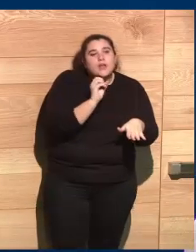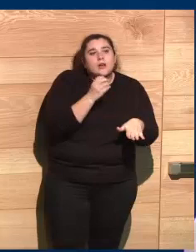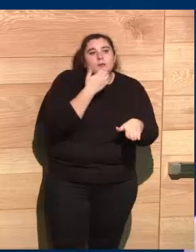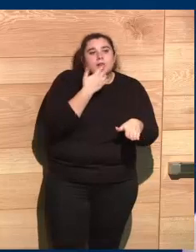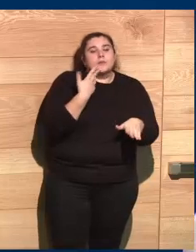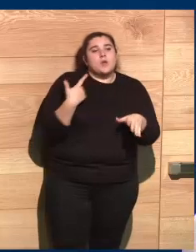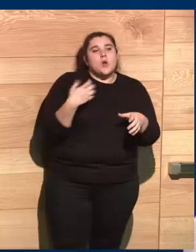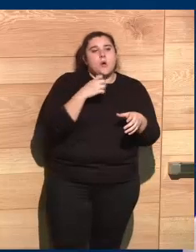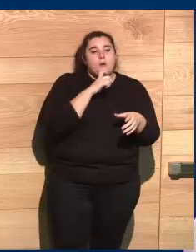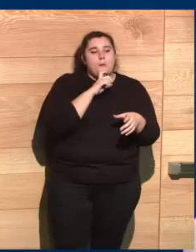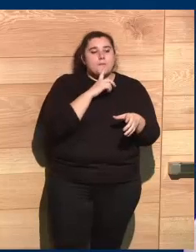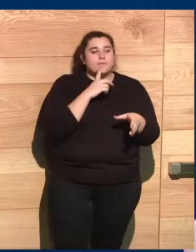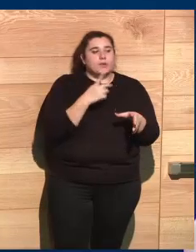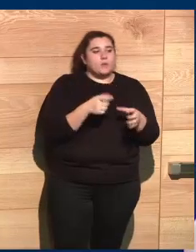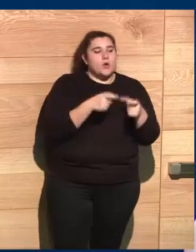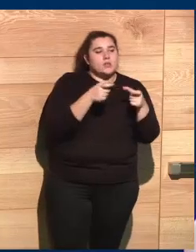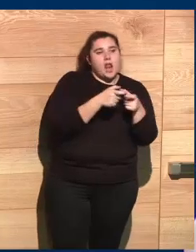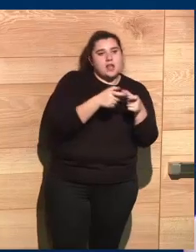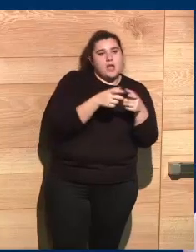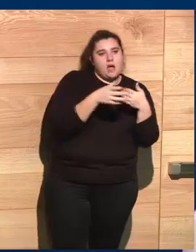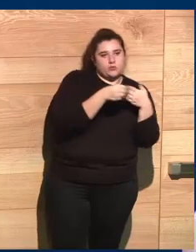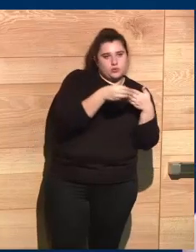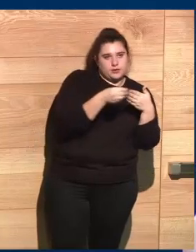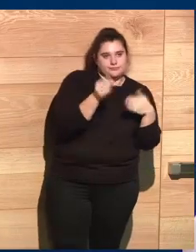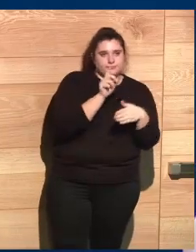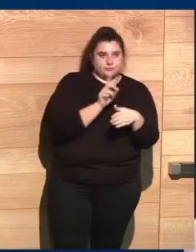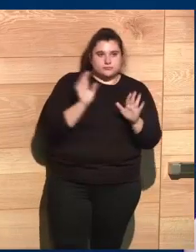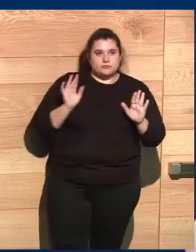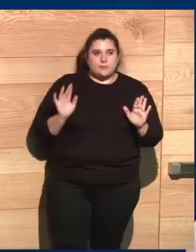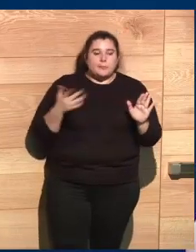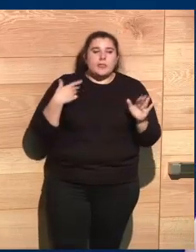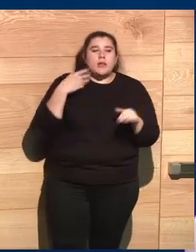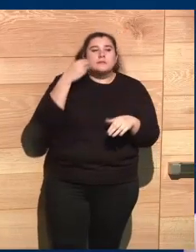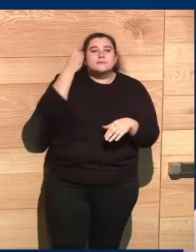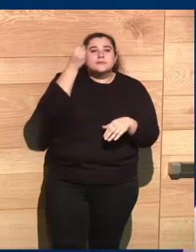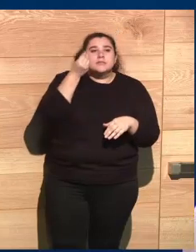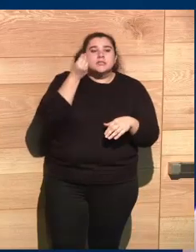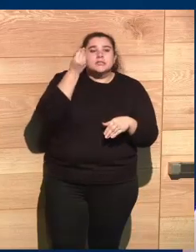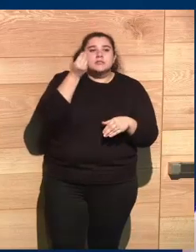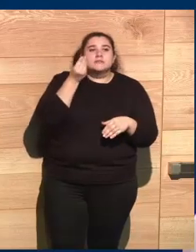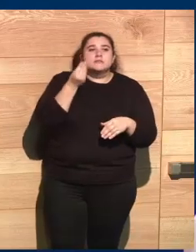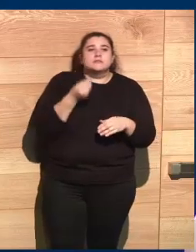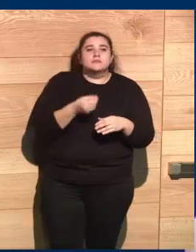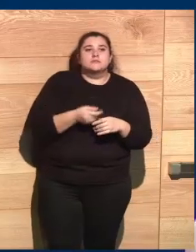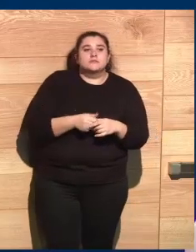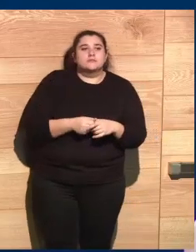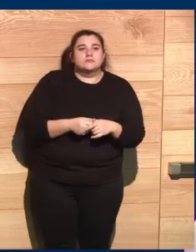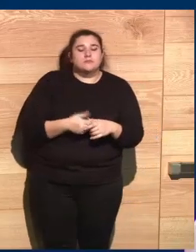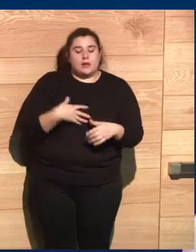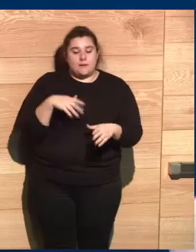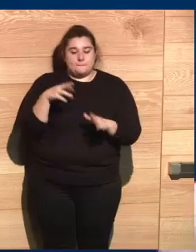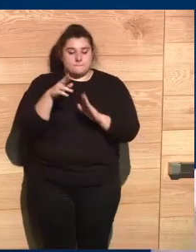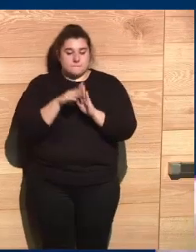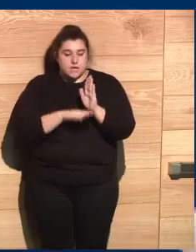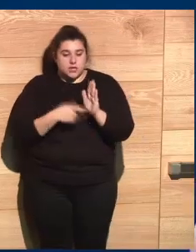tarjetas de fidelidad, ¿no? Como cuando tienes la tarjeta de cliente. Sino yo creo un modo en el que realmente podamos entender lo decíamos casi en broma, ¿no? Que